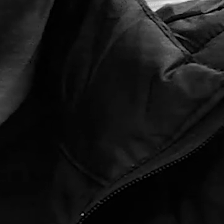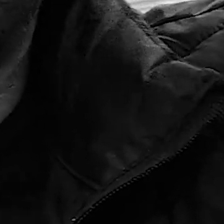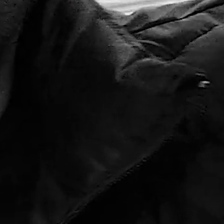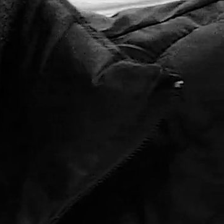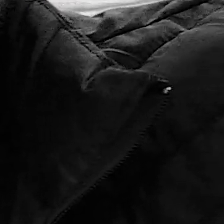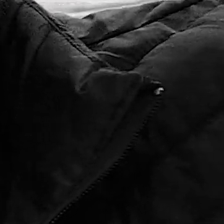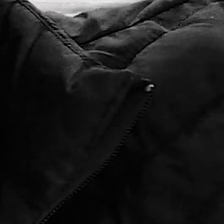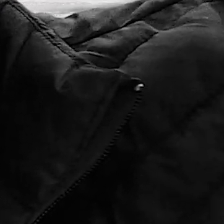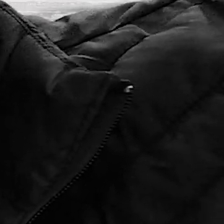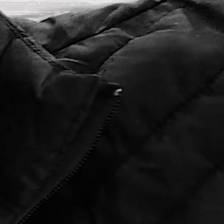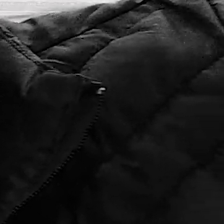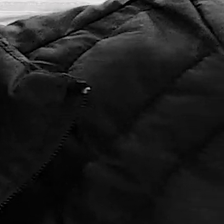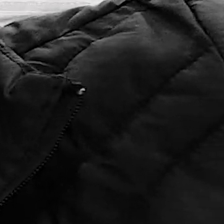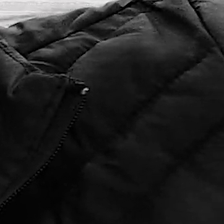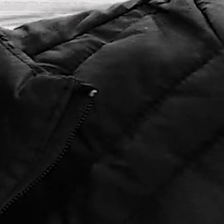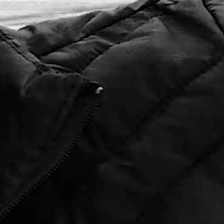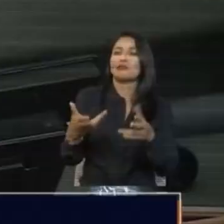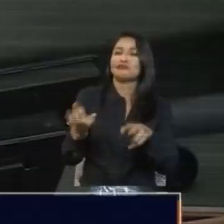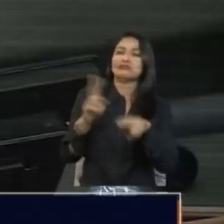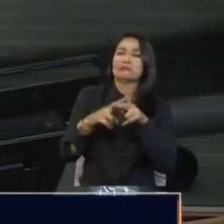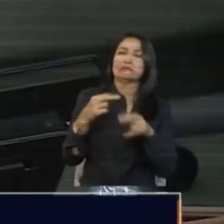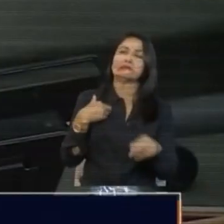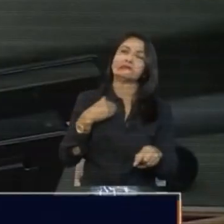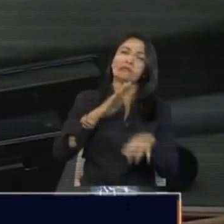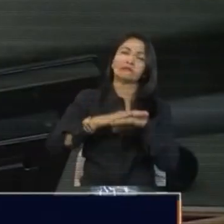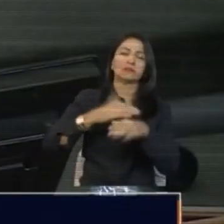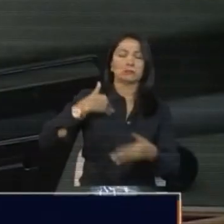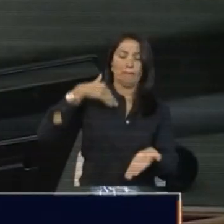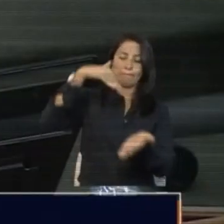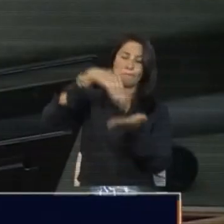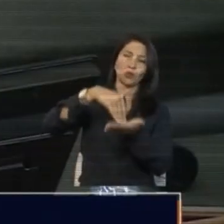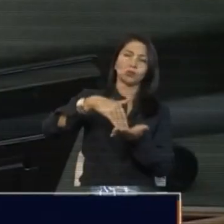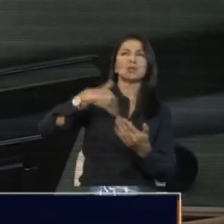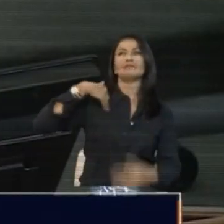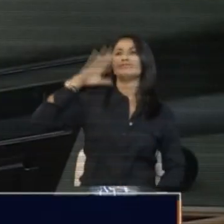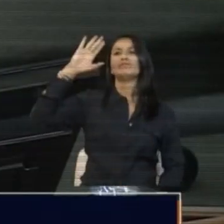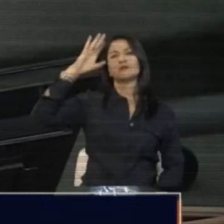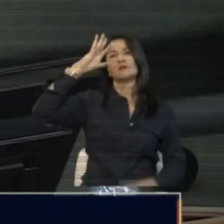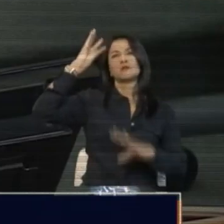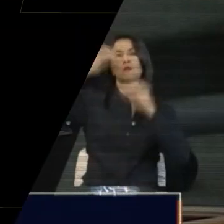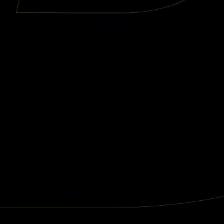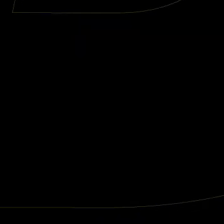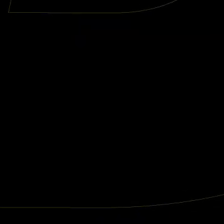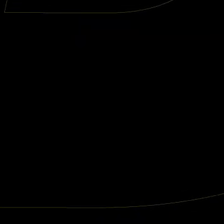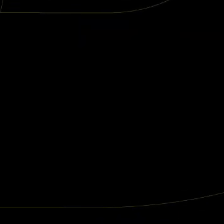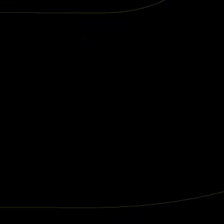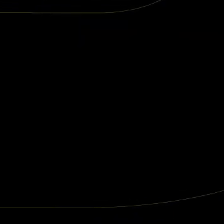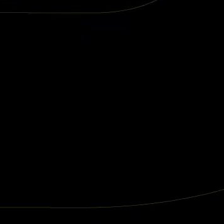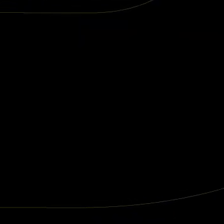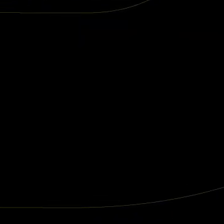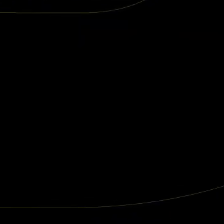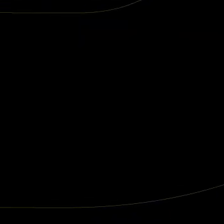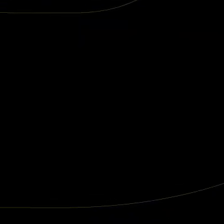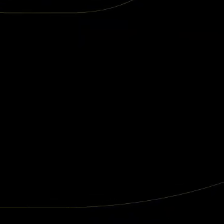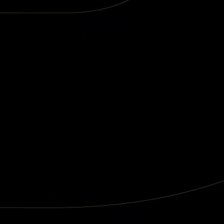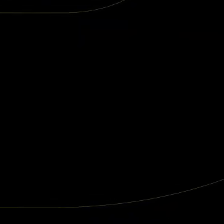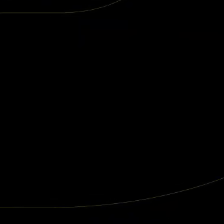acuerdo con eso, es mi posición, y quiero que los colombianos sepan que aquí hay un senador que va a estar completamente en contra. En contra.